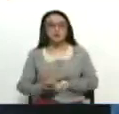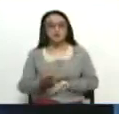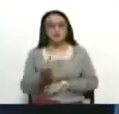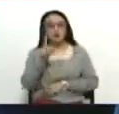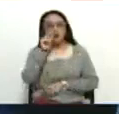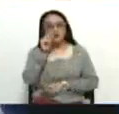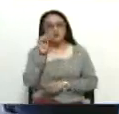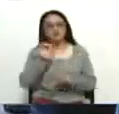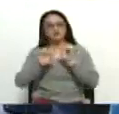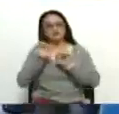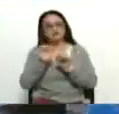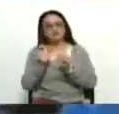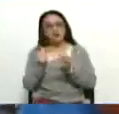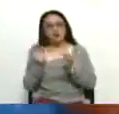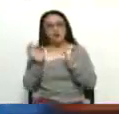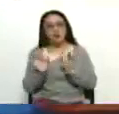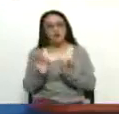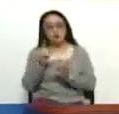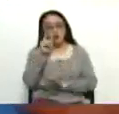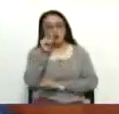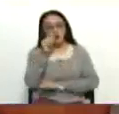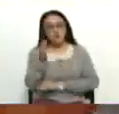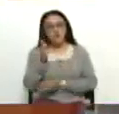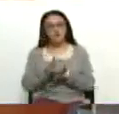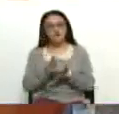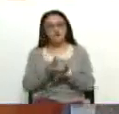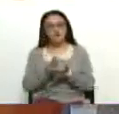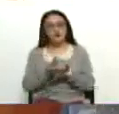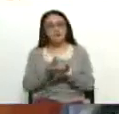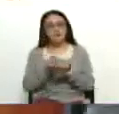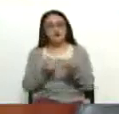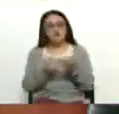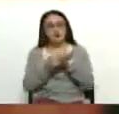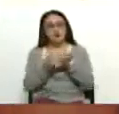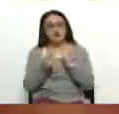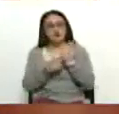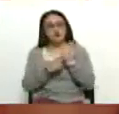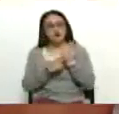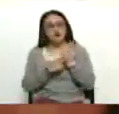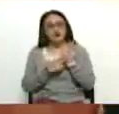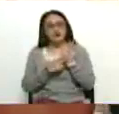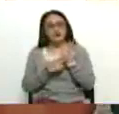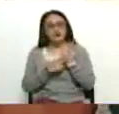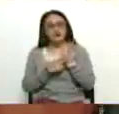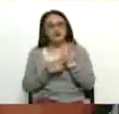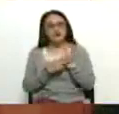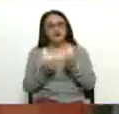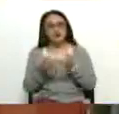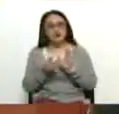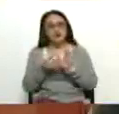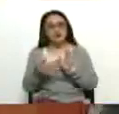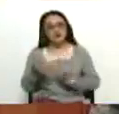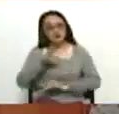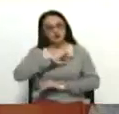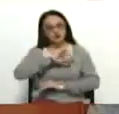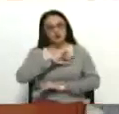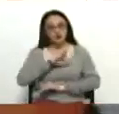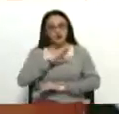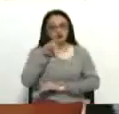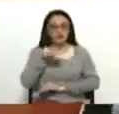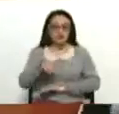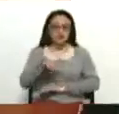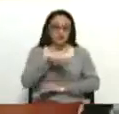causas justas, como ese hombre que siempre militó por la verdad, por garantizar los derechos sociales del